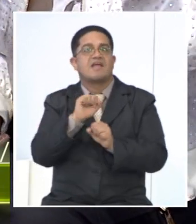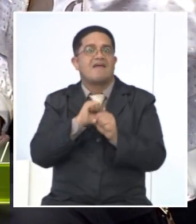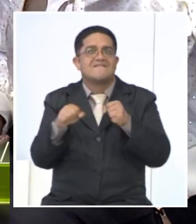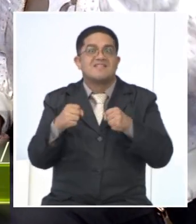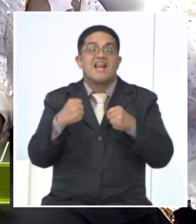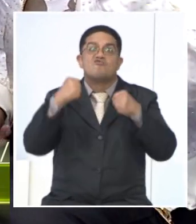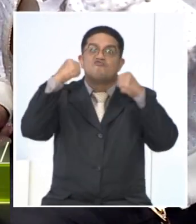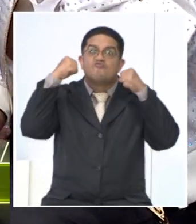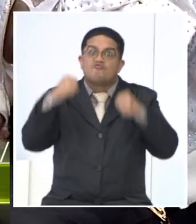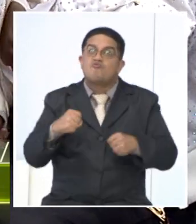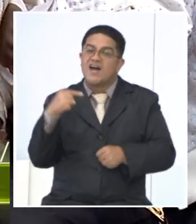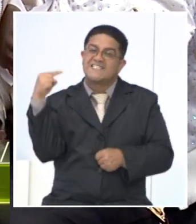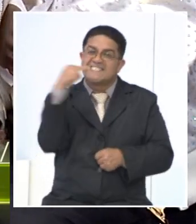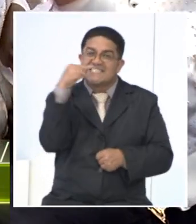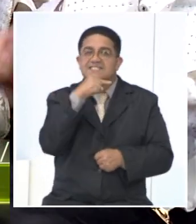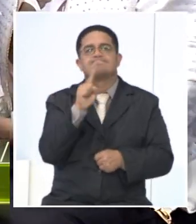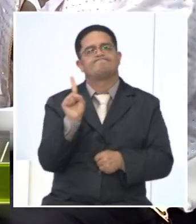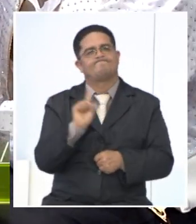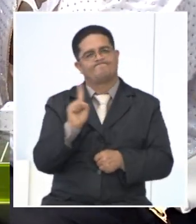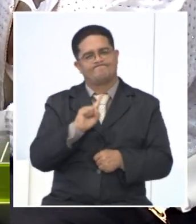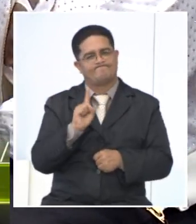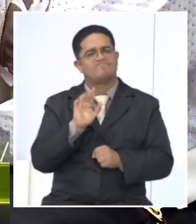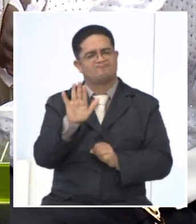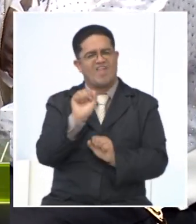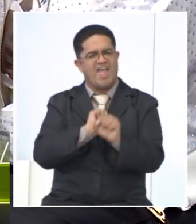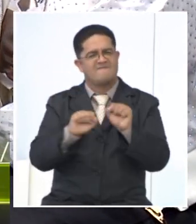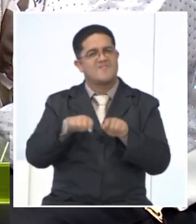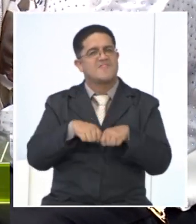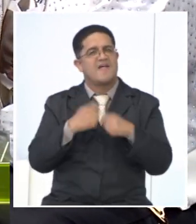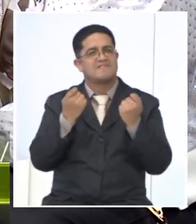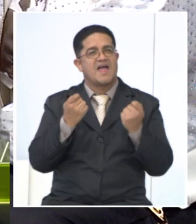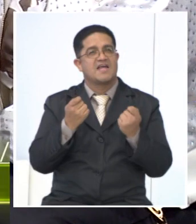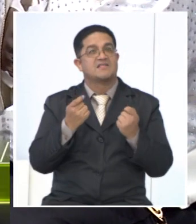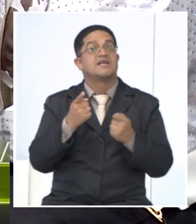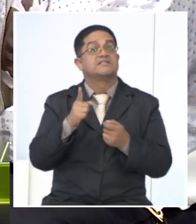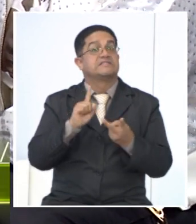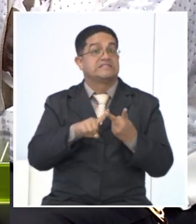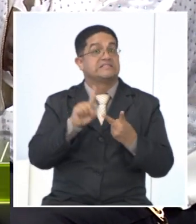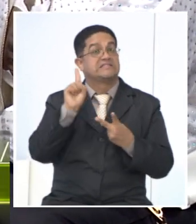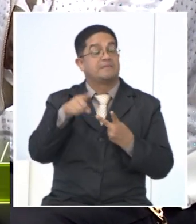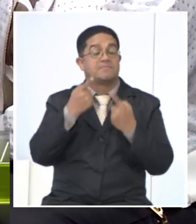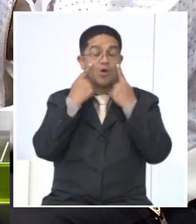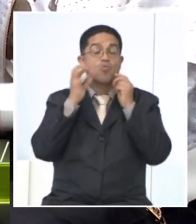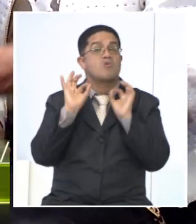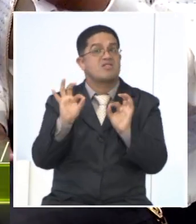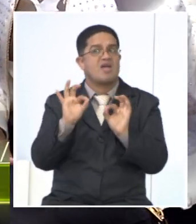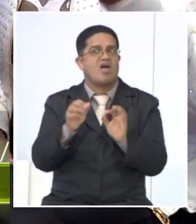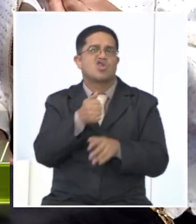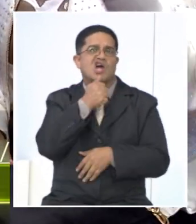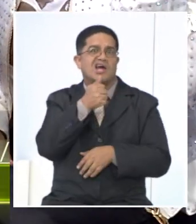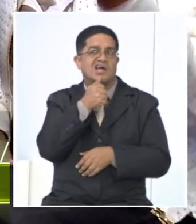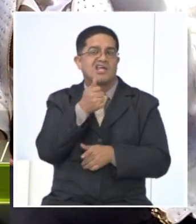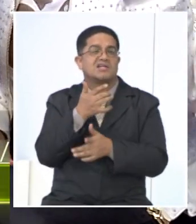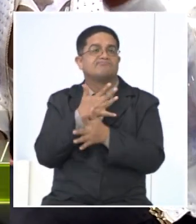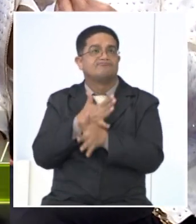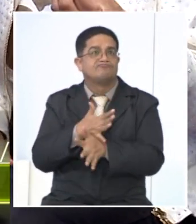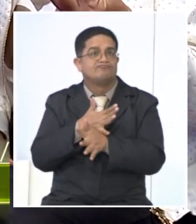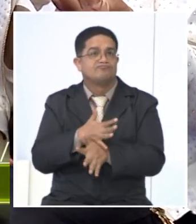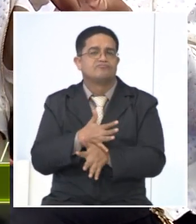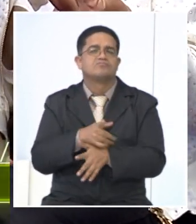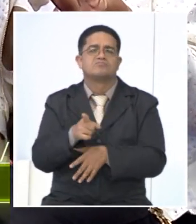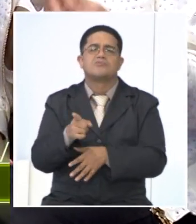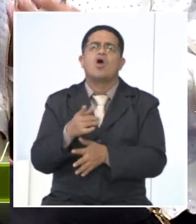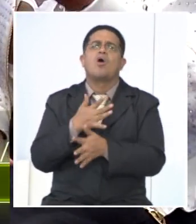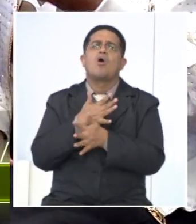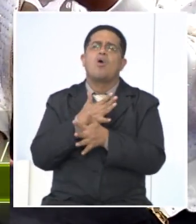tan agresivos para no hacernos daño y tener mucho cuidado con los contactos. Tengamos un